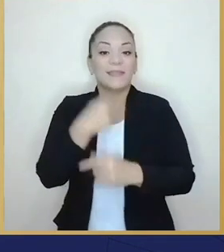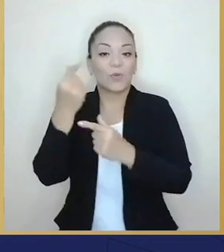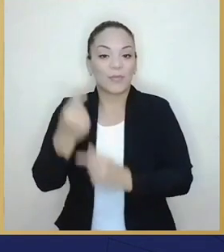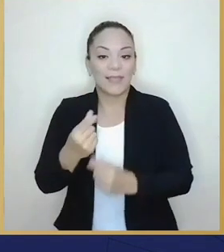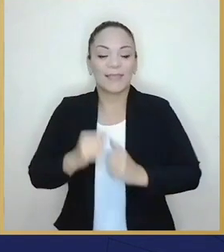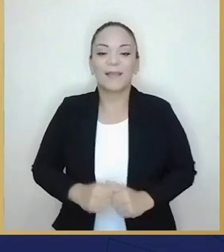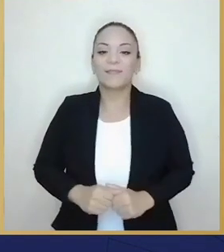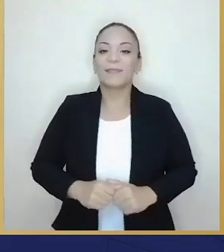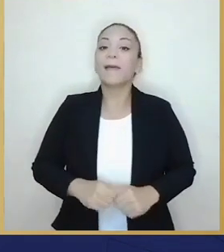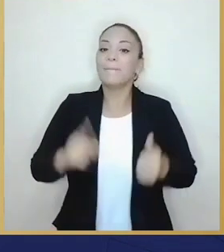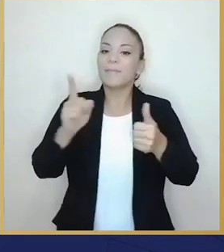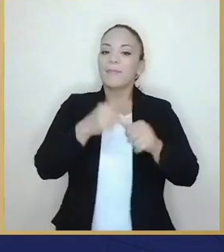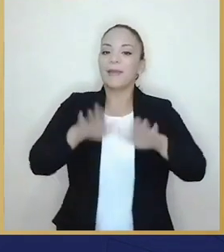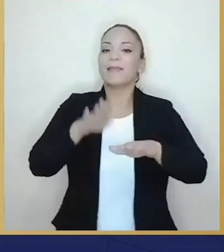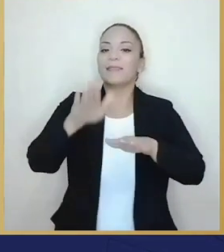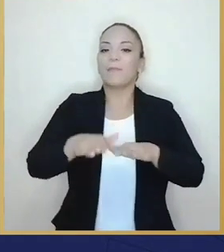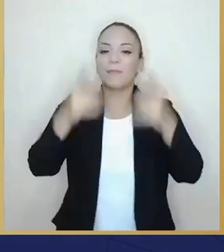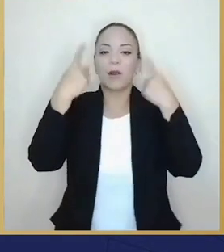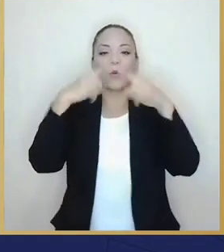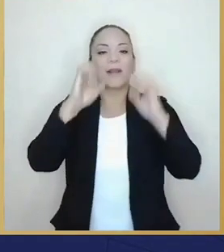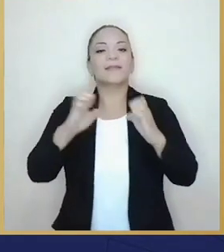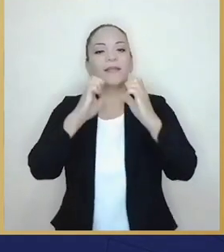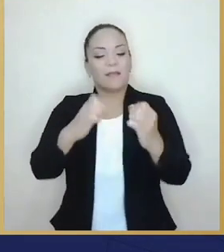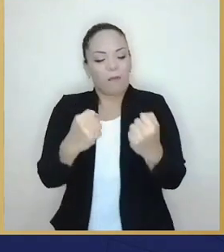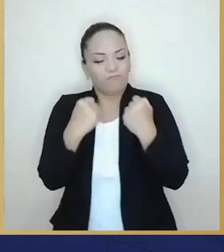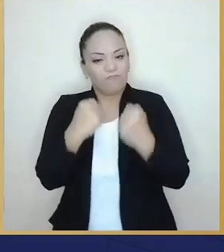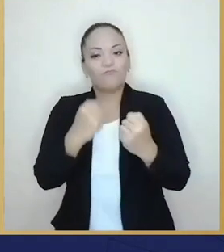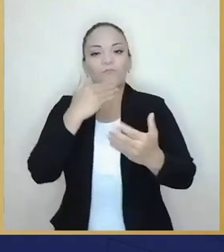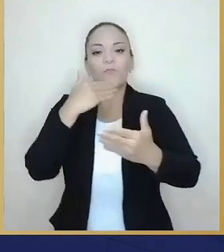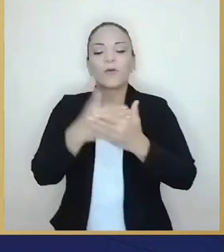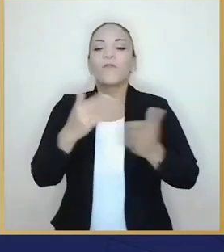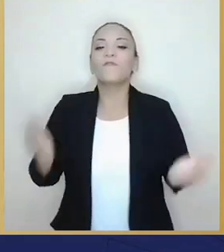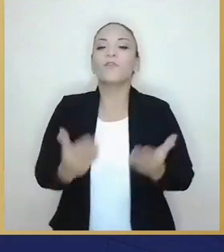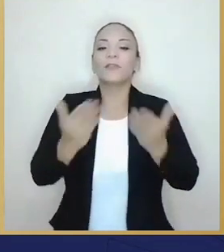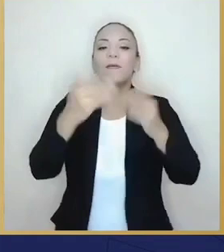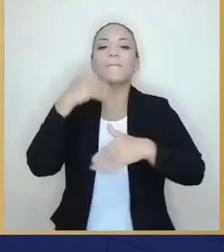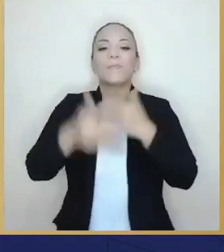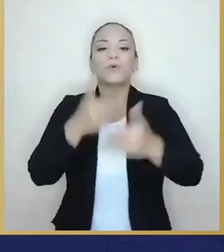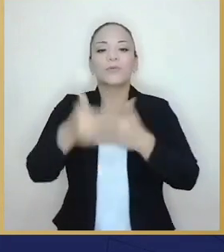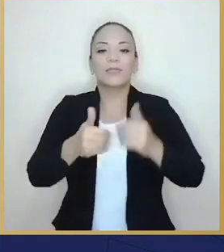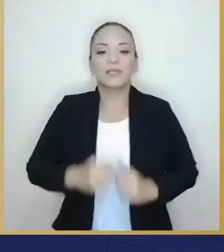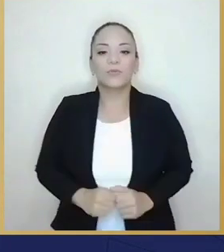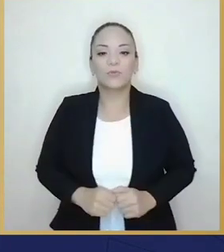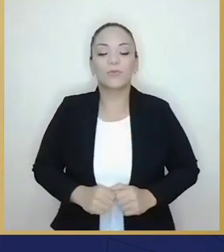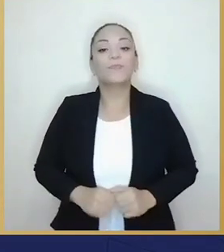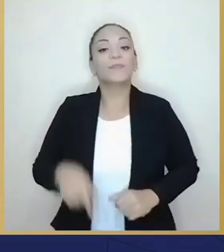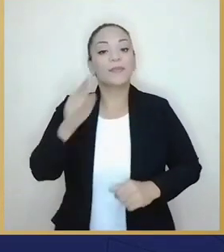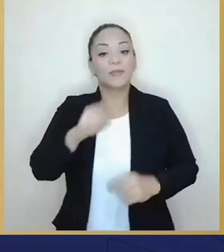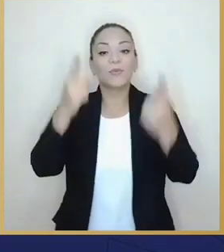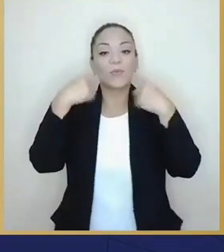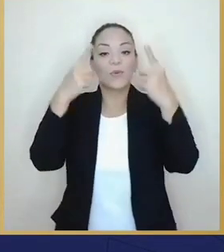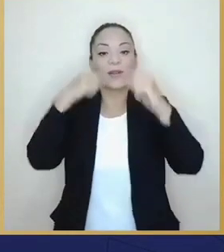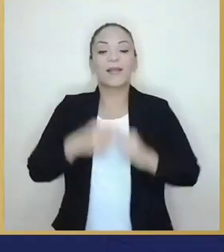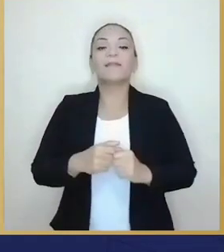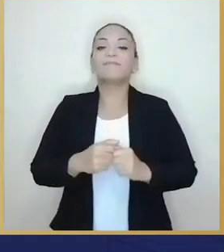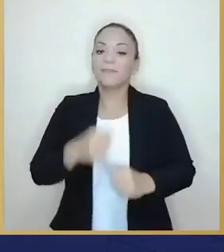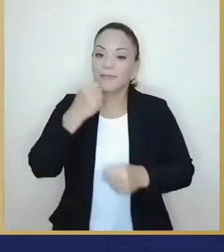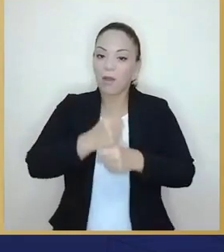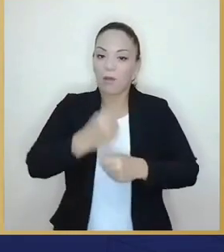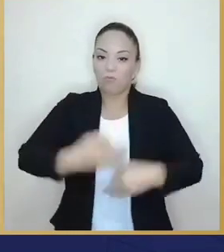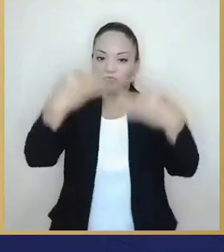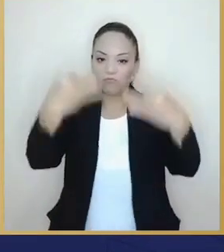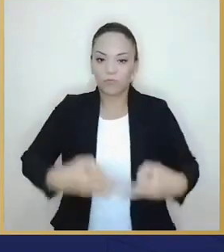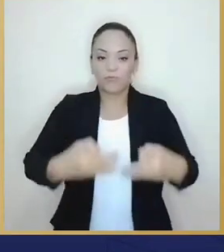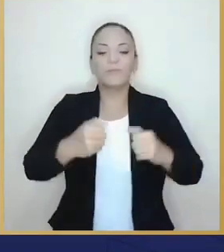Hacienda, el primer escalón de una estrategia robusta y de fortalecimiento de nuestros procesos que nos llevará a realizar una